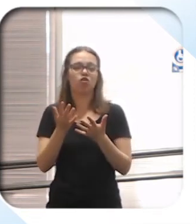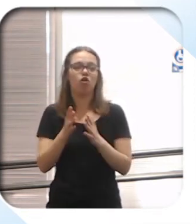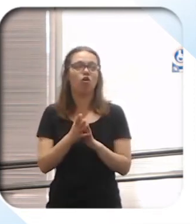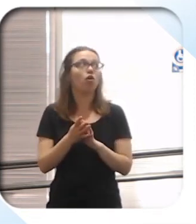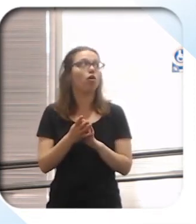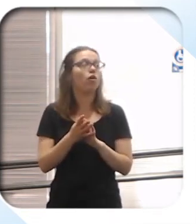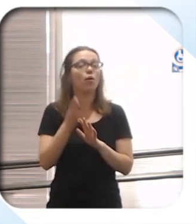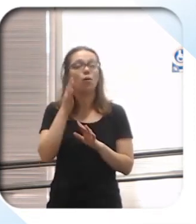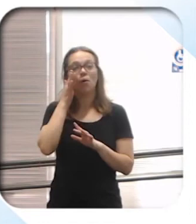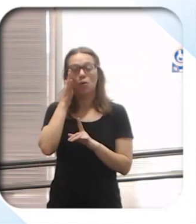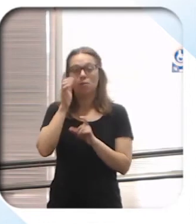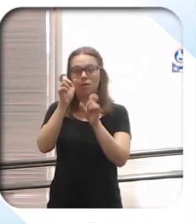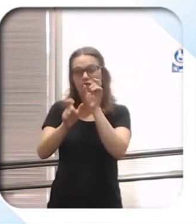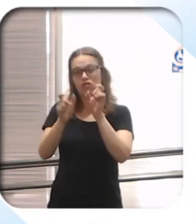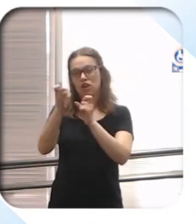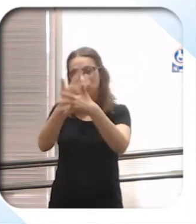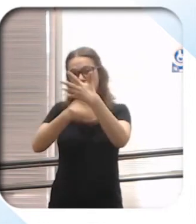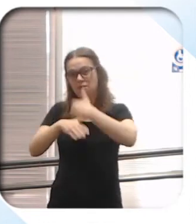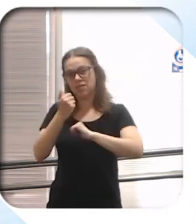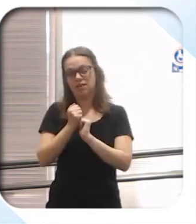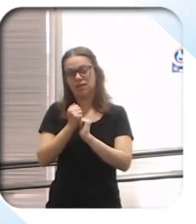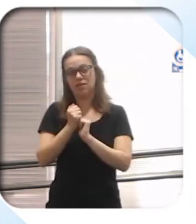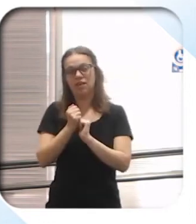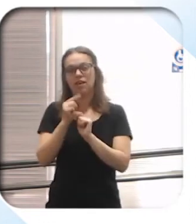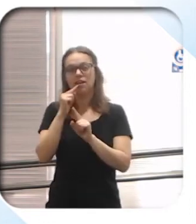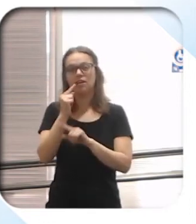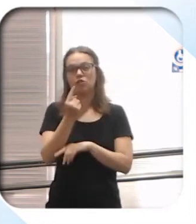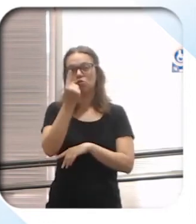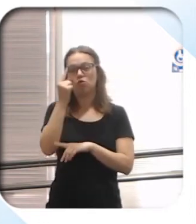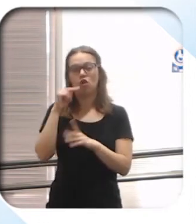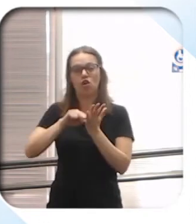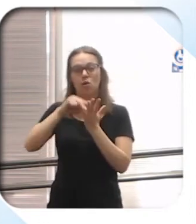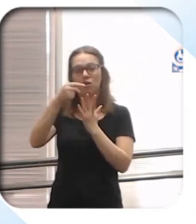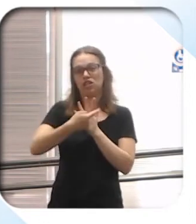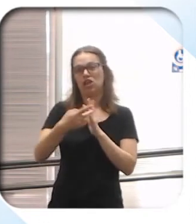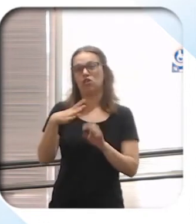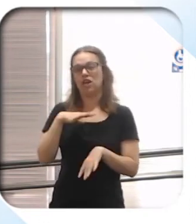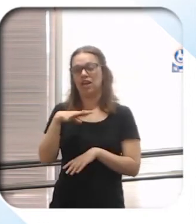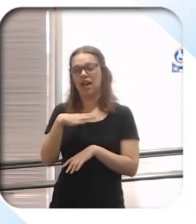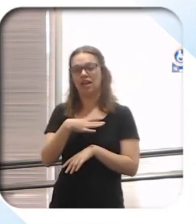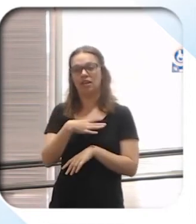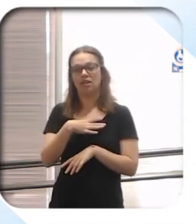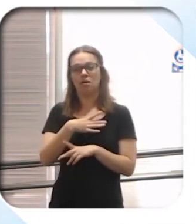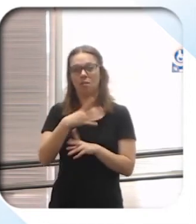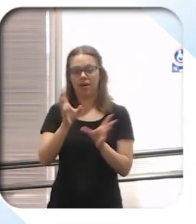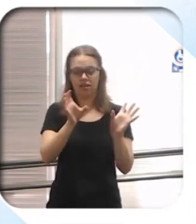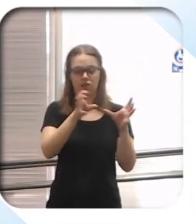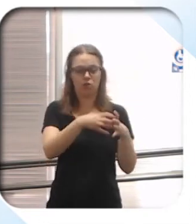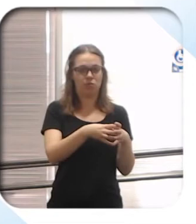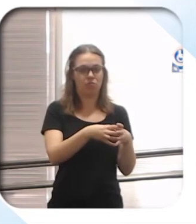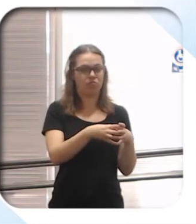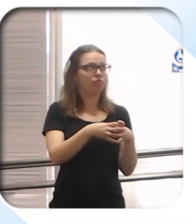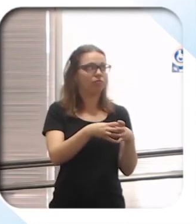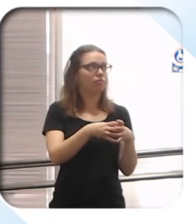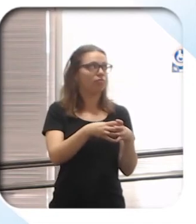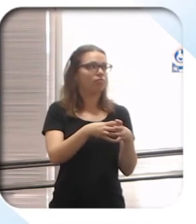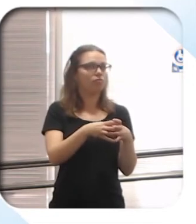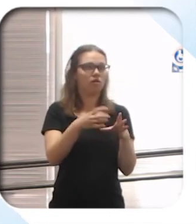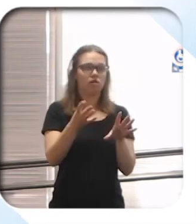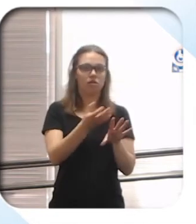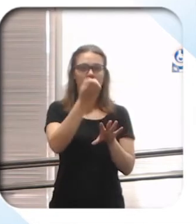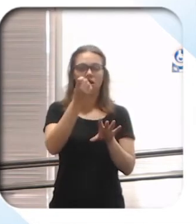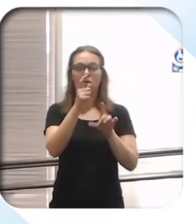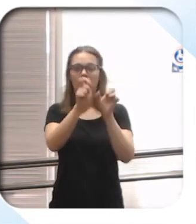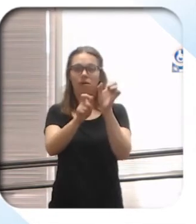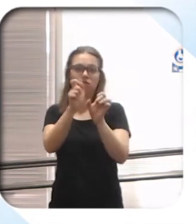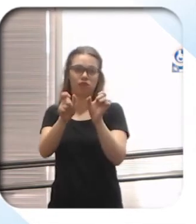con personas con discapacidad, que yo los proyectos que tenemos para este grupo. Hemos encontrado